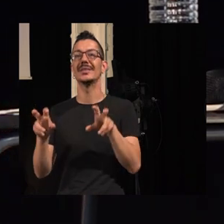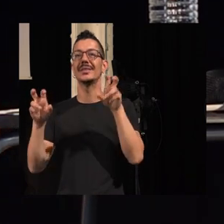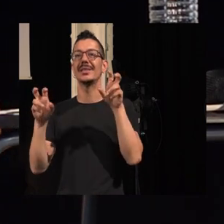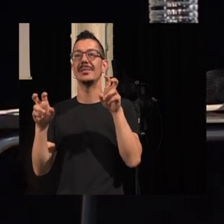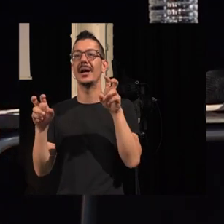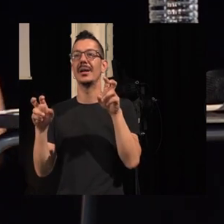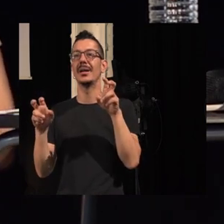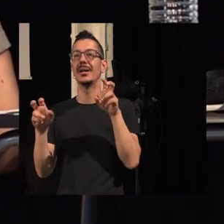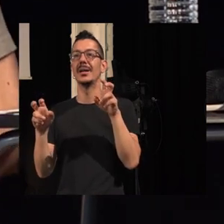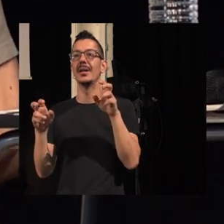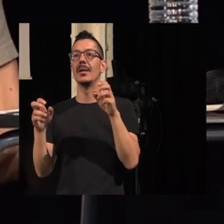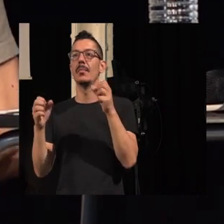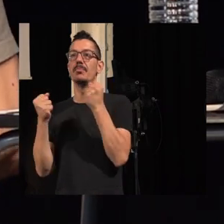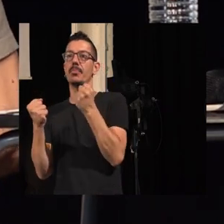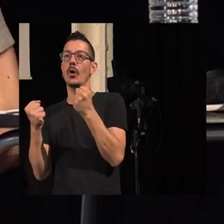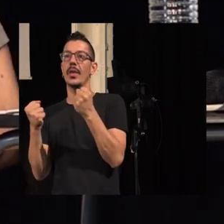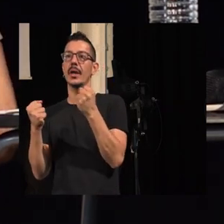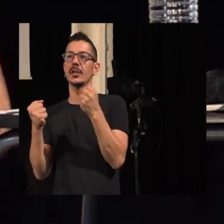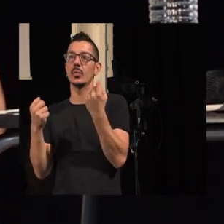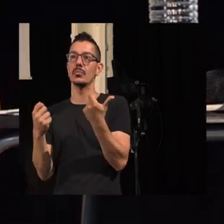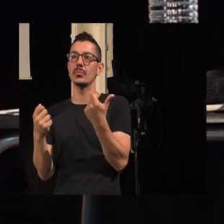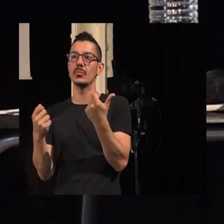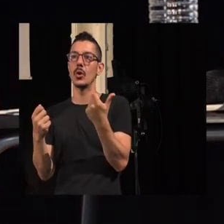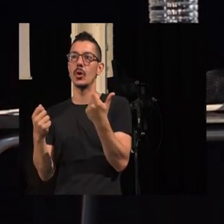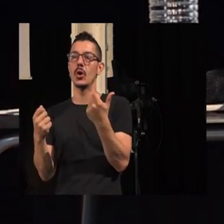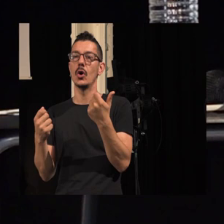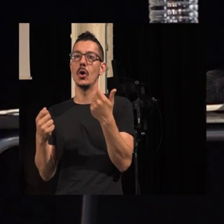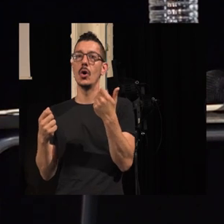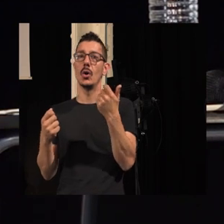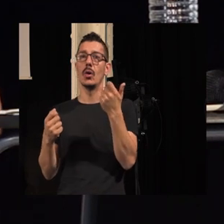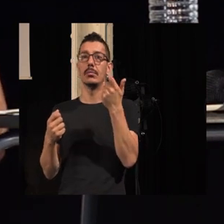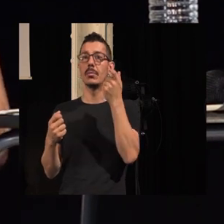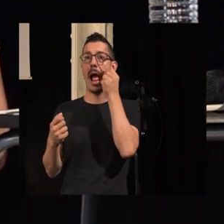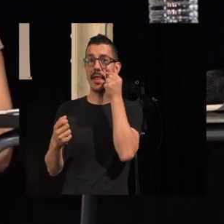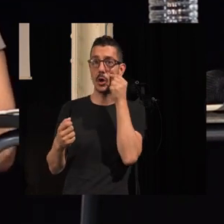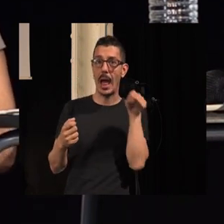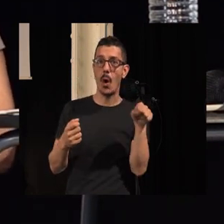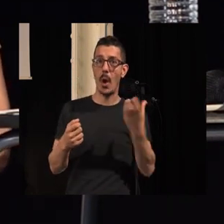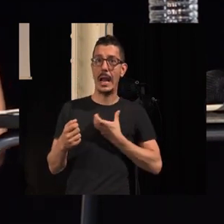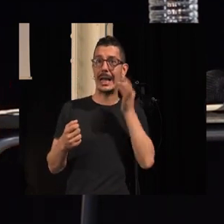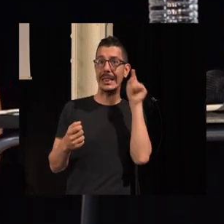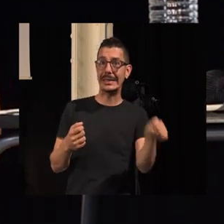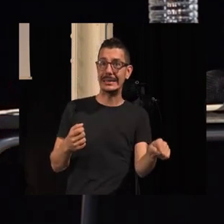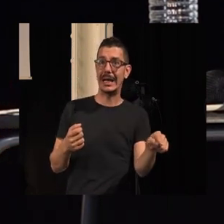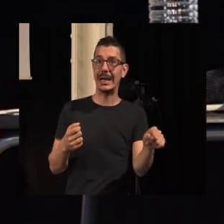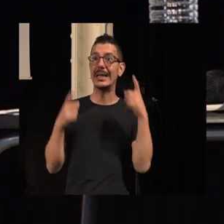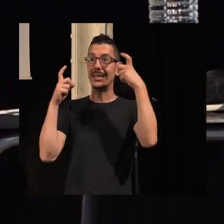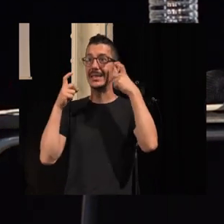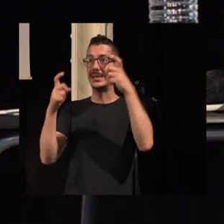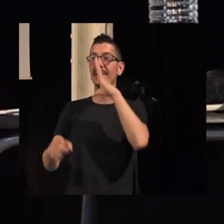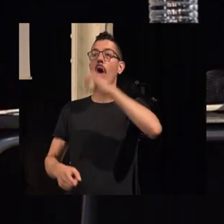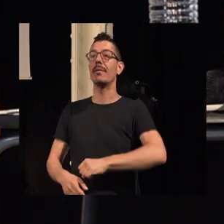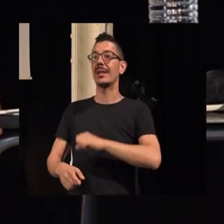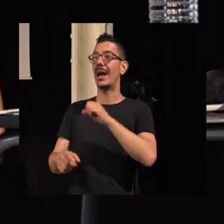de pequeños y grandes poderes que estará enfrentando la gestión de Ada Colau en Barcelona, porque intentar gobernar en el marco